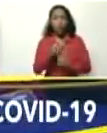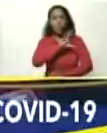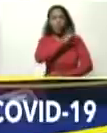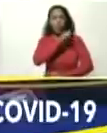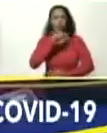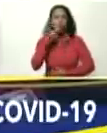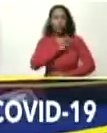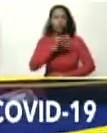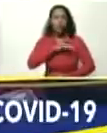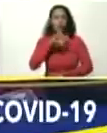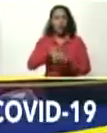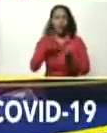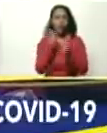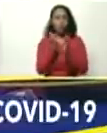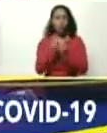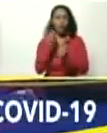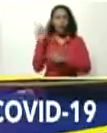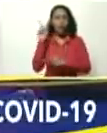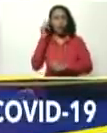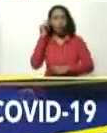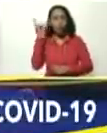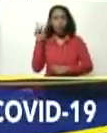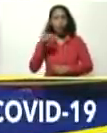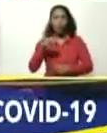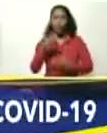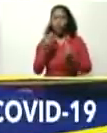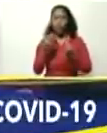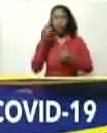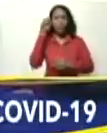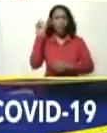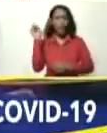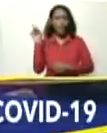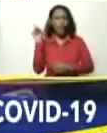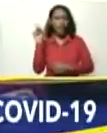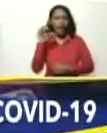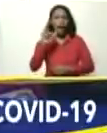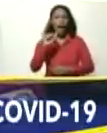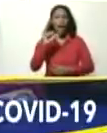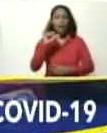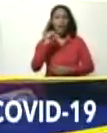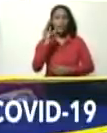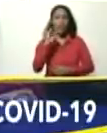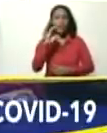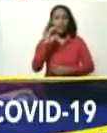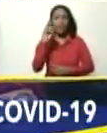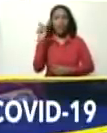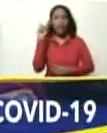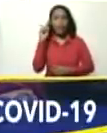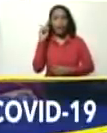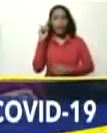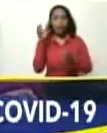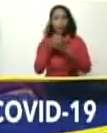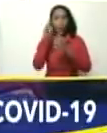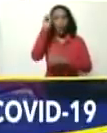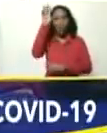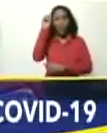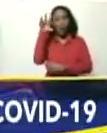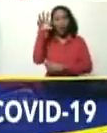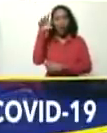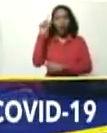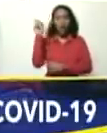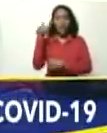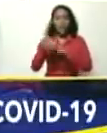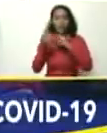Estado Anzoátegui, Mirlian Rodríguez, puras mujeres, en la CIT Chorrerón, sector El Faro, parroquia